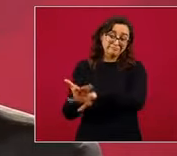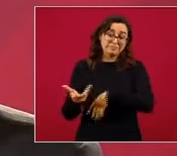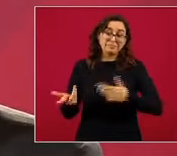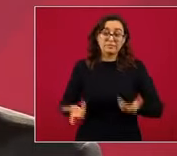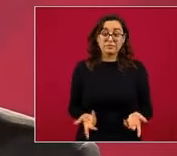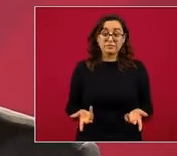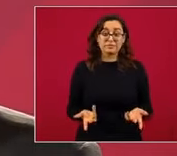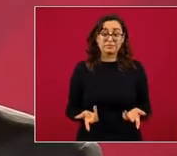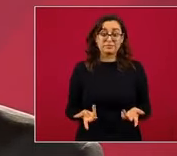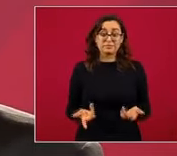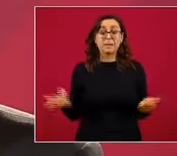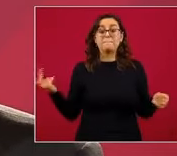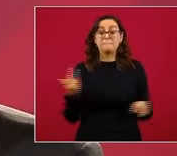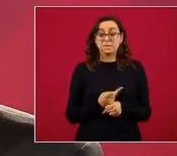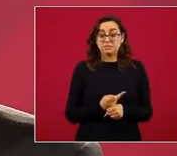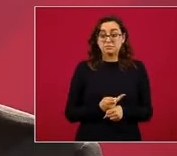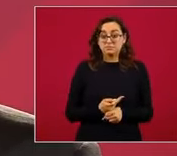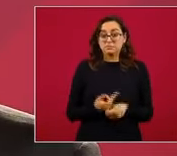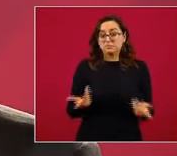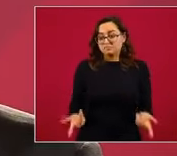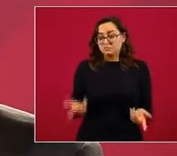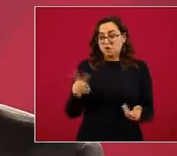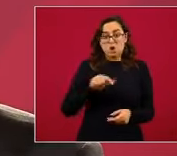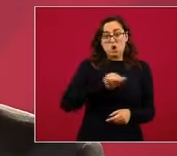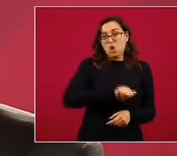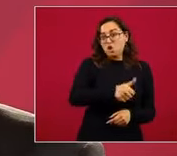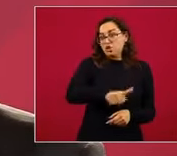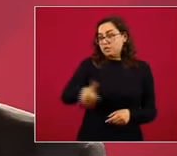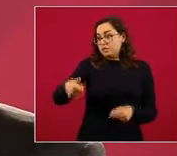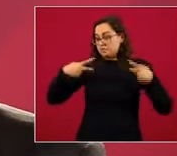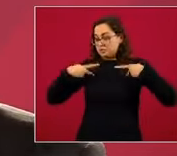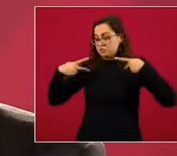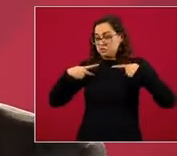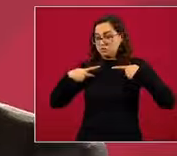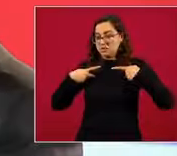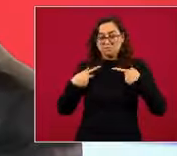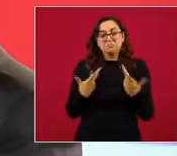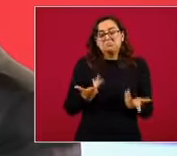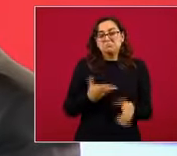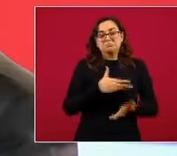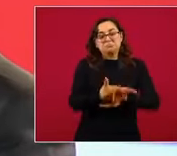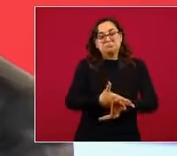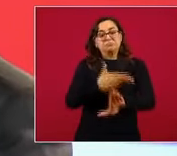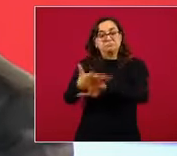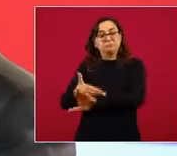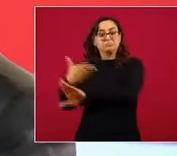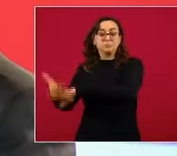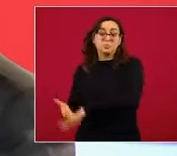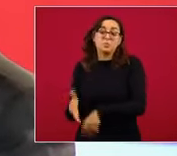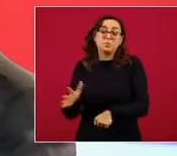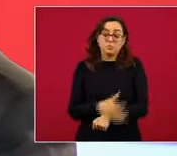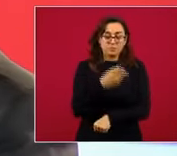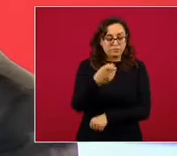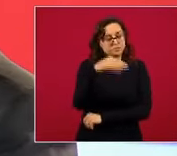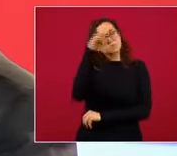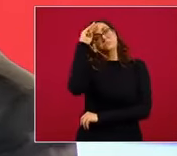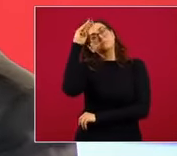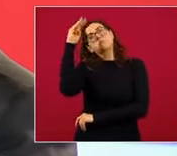economistas le llaman externalidades negativas. Entonces, el debate filosófico, el debate